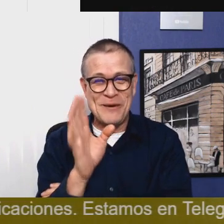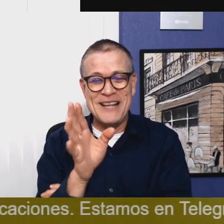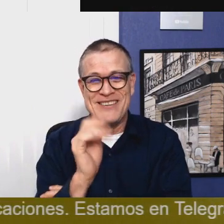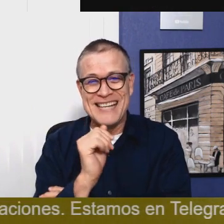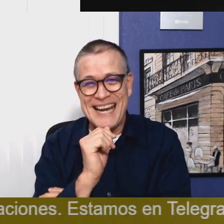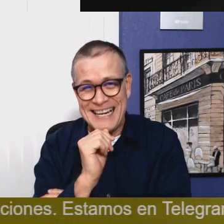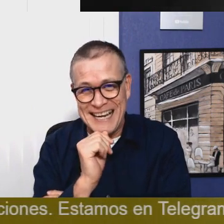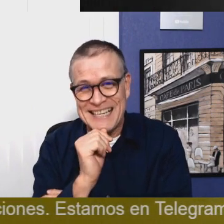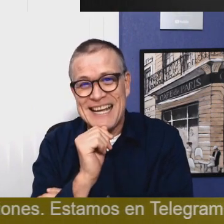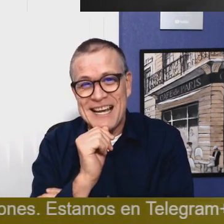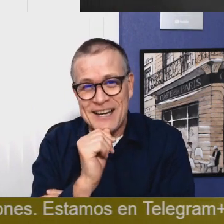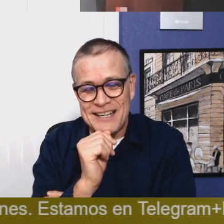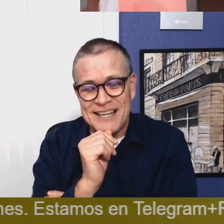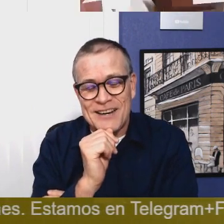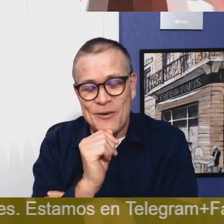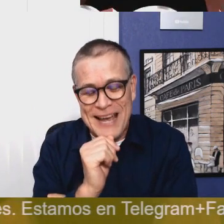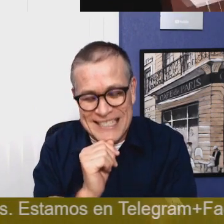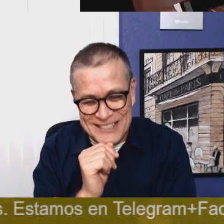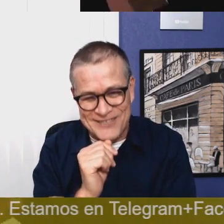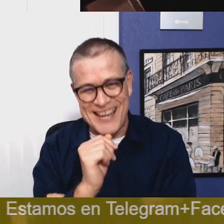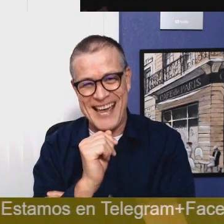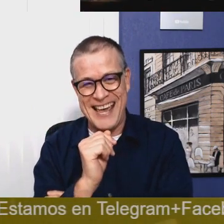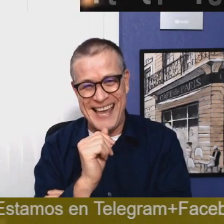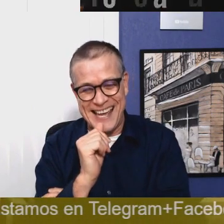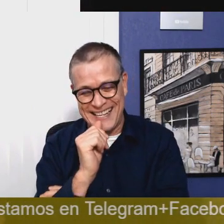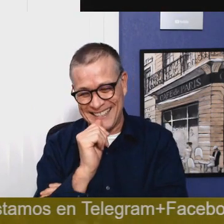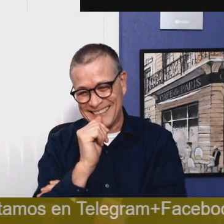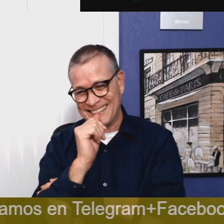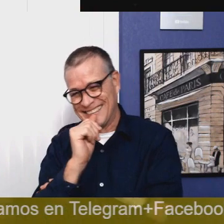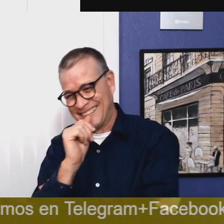pues no podemos agarrar hueso.